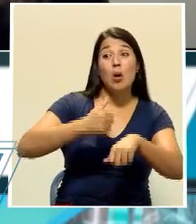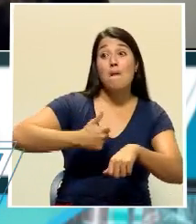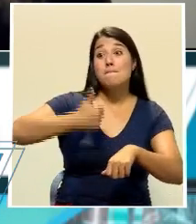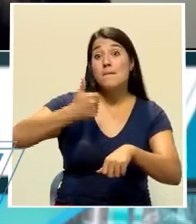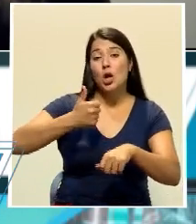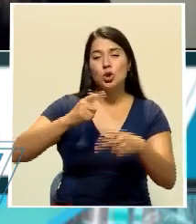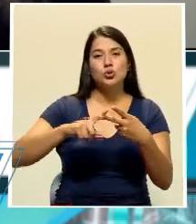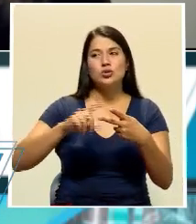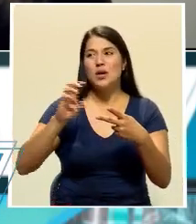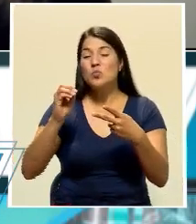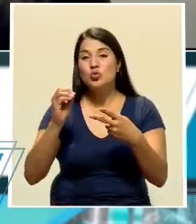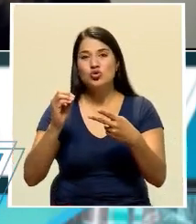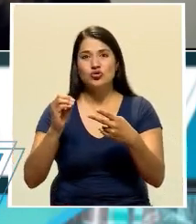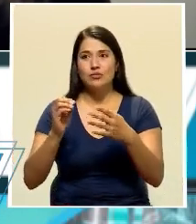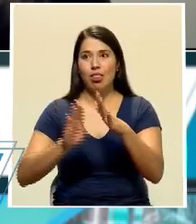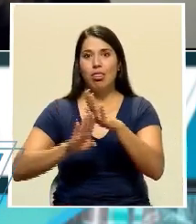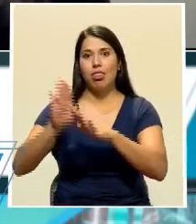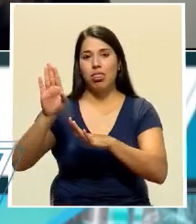yo que quisiera